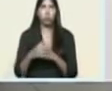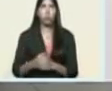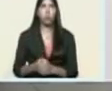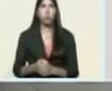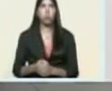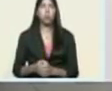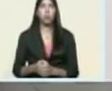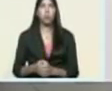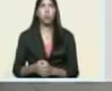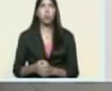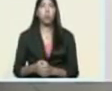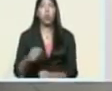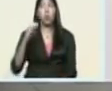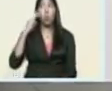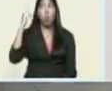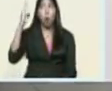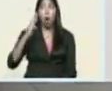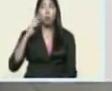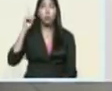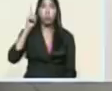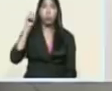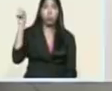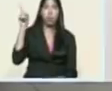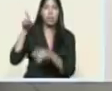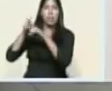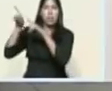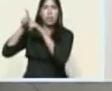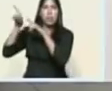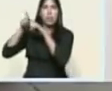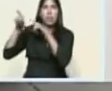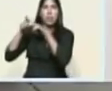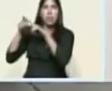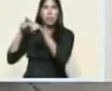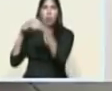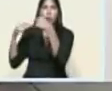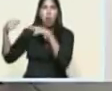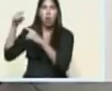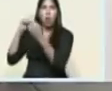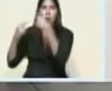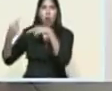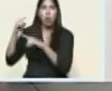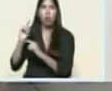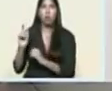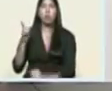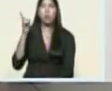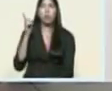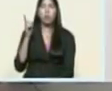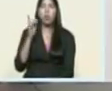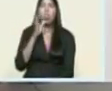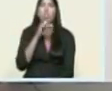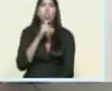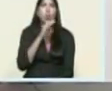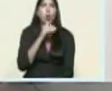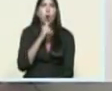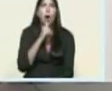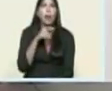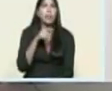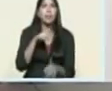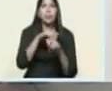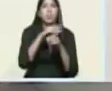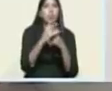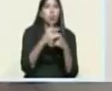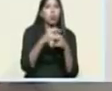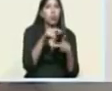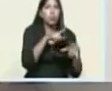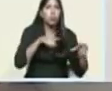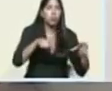esgrimiendo los argumentos que desde Washington ya venía rumorándose, han dicho que no hay condiciones